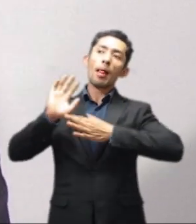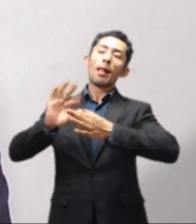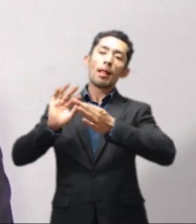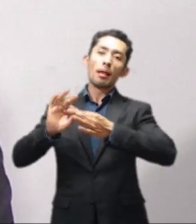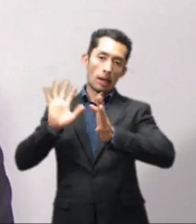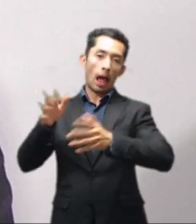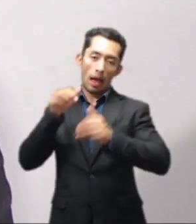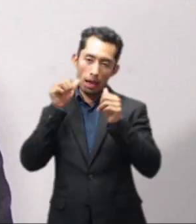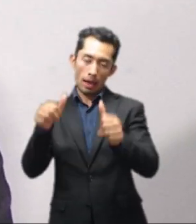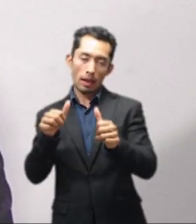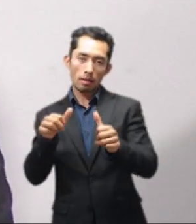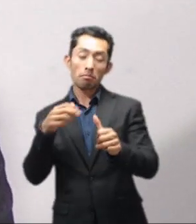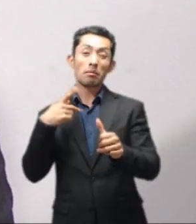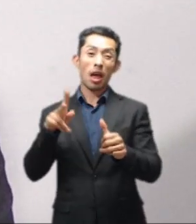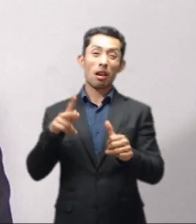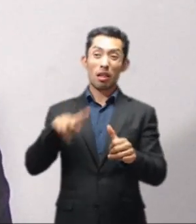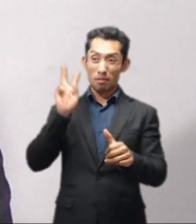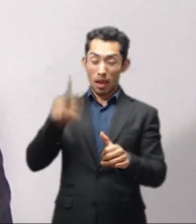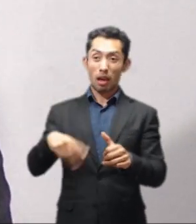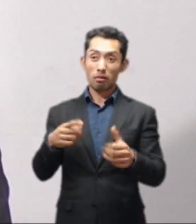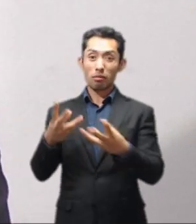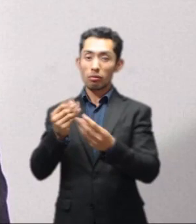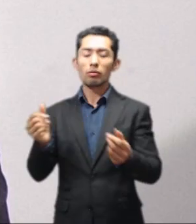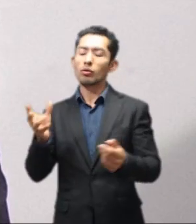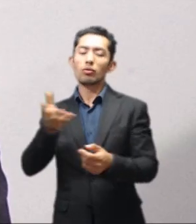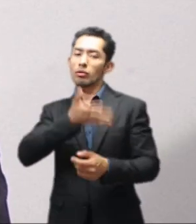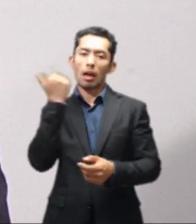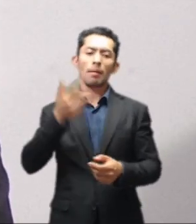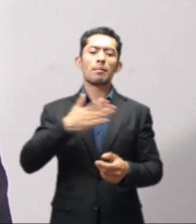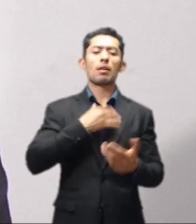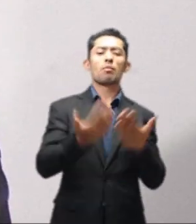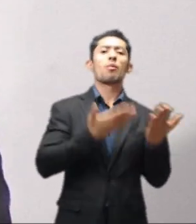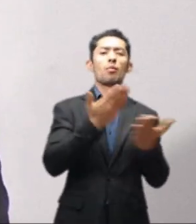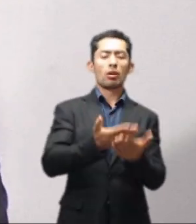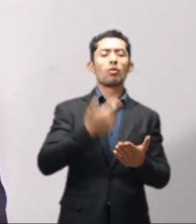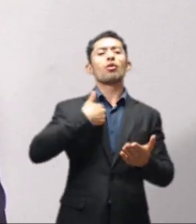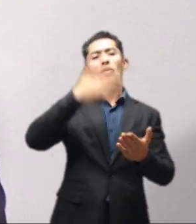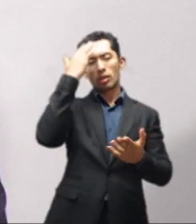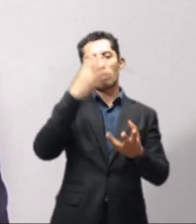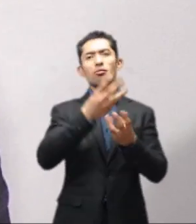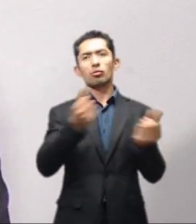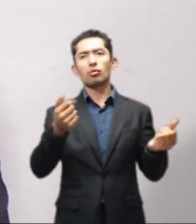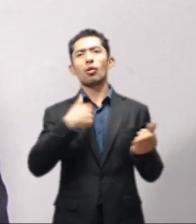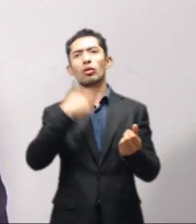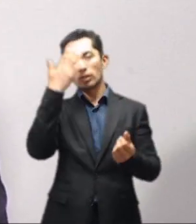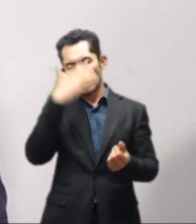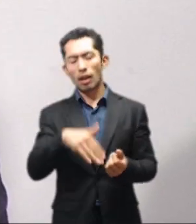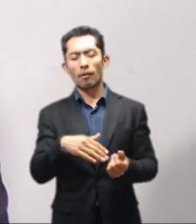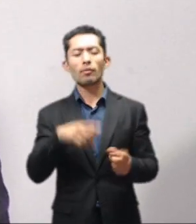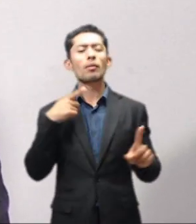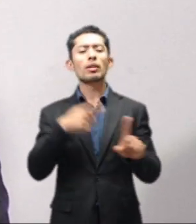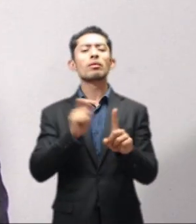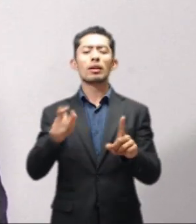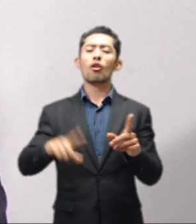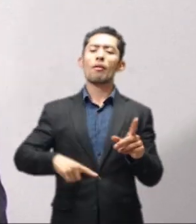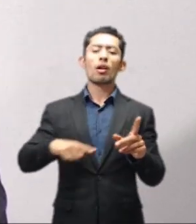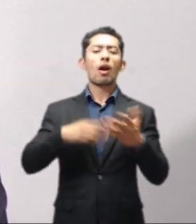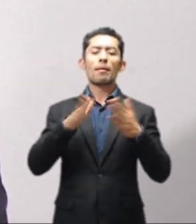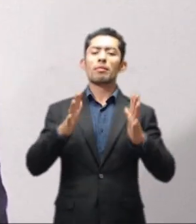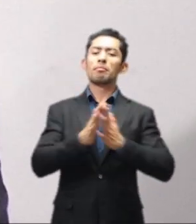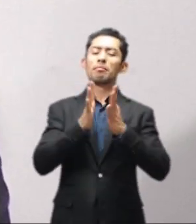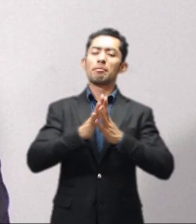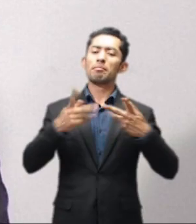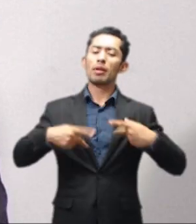prometerán pero no saben resolver otro lado mis mis propuestas Yo sí las sé resolver en donde el objetivo es tener un gobierno abierto y